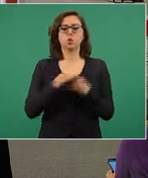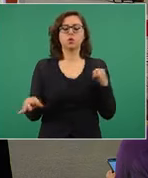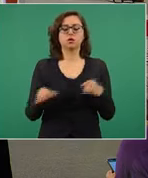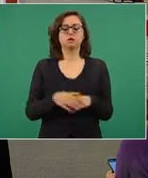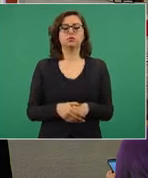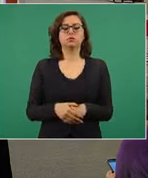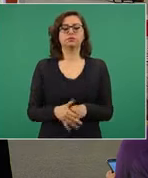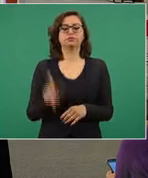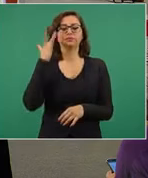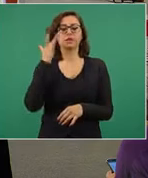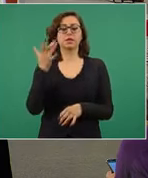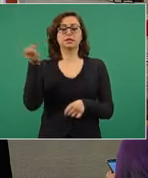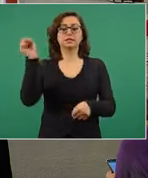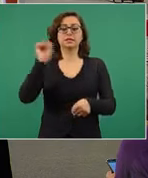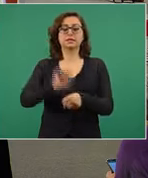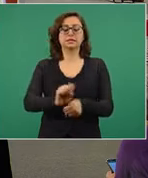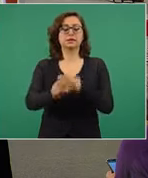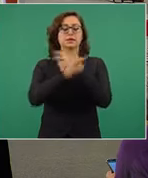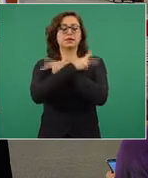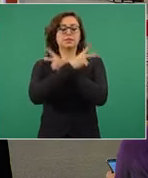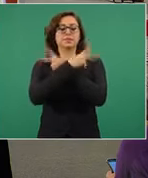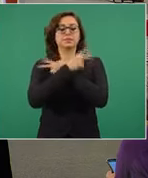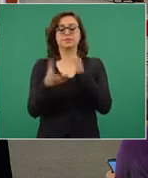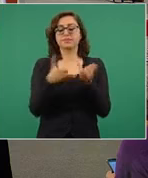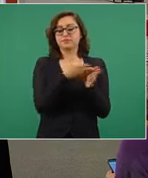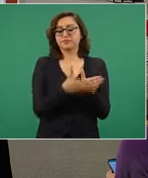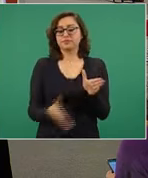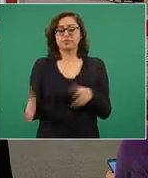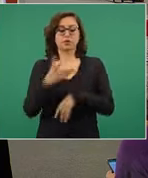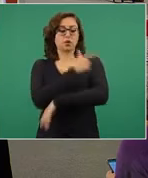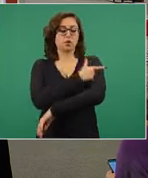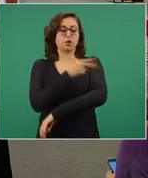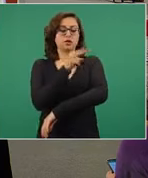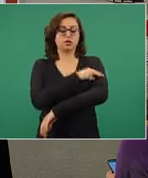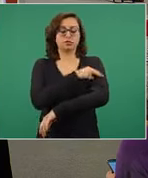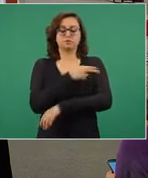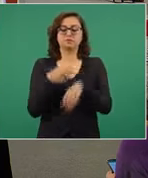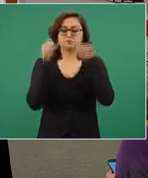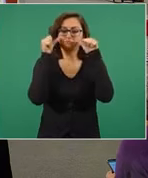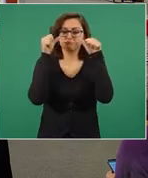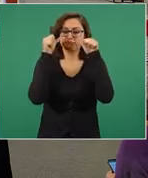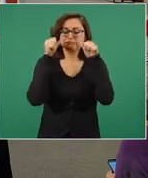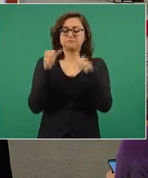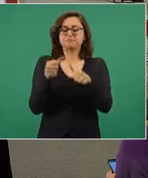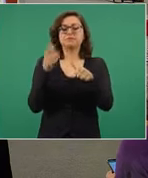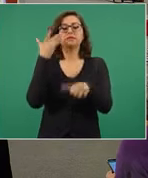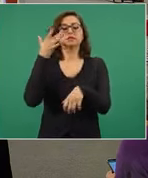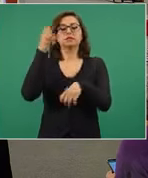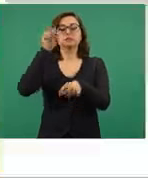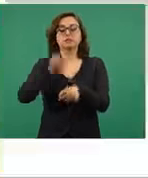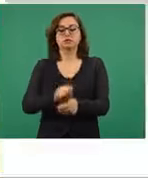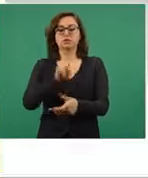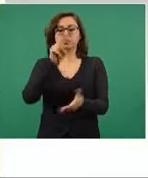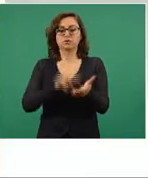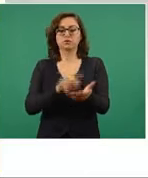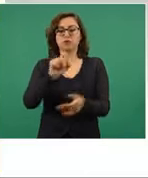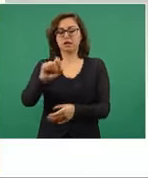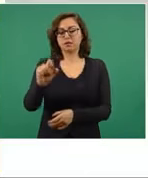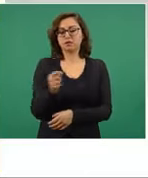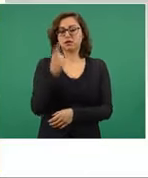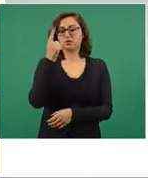Semana Santa, la Guardia Nacional implementó un programa general de acción Semana Santa 2021 a efecto de dar seguridad en